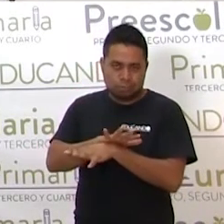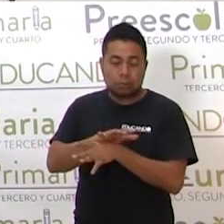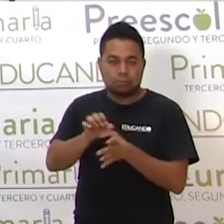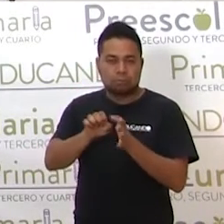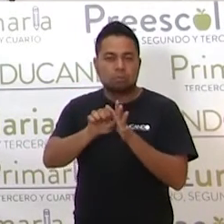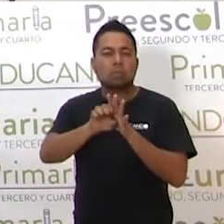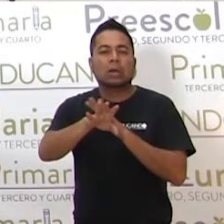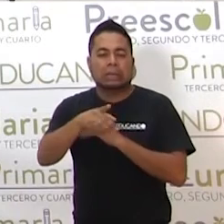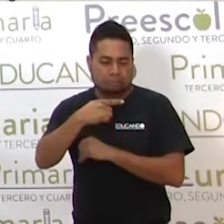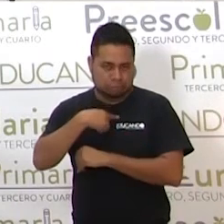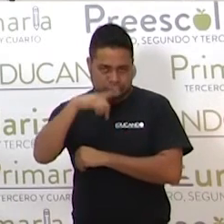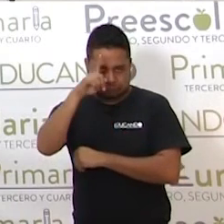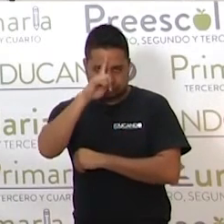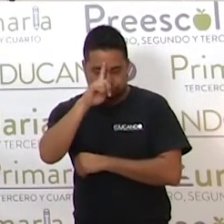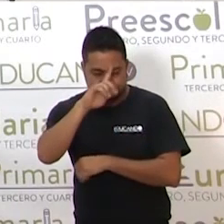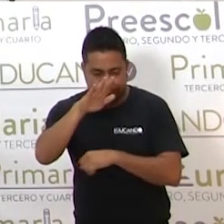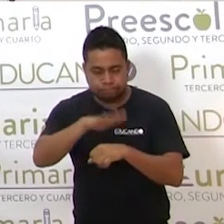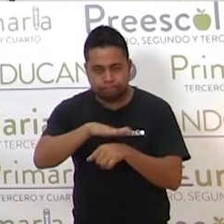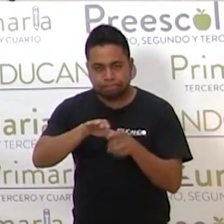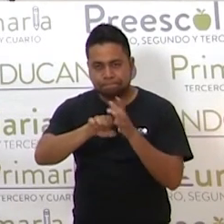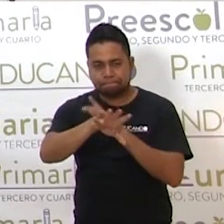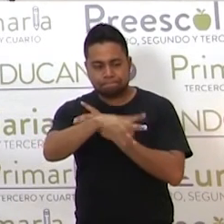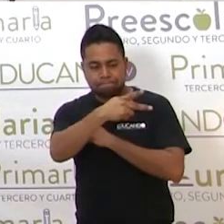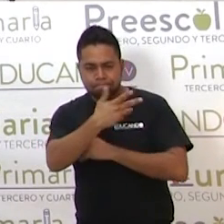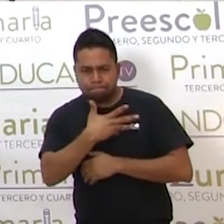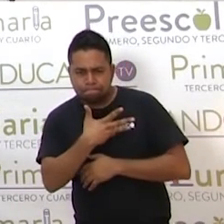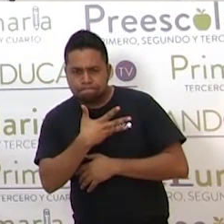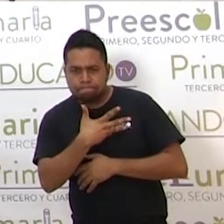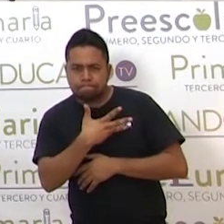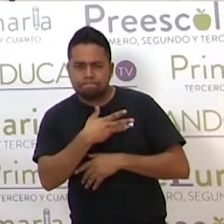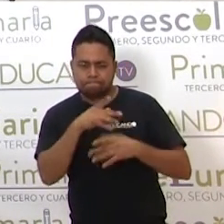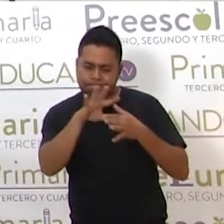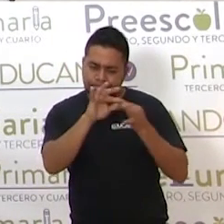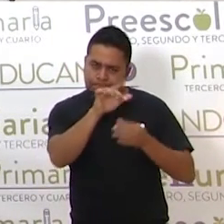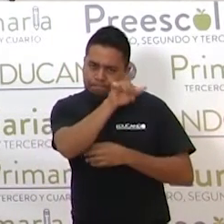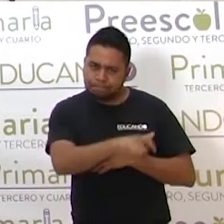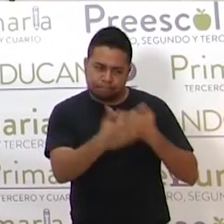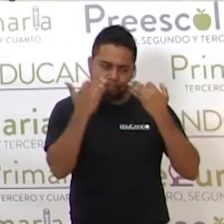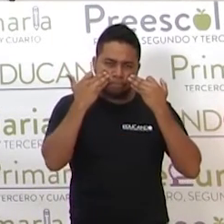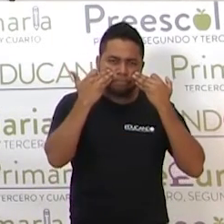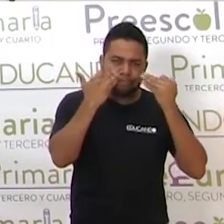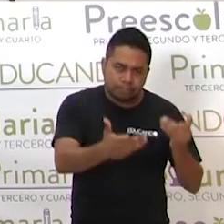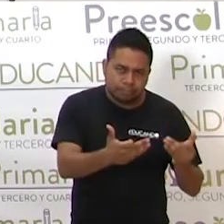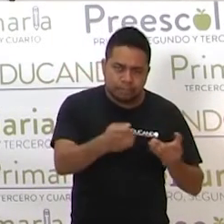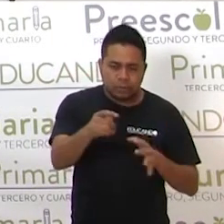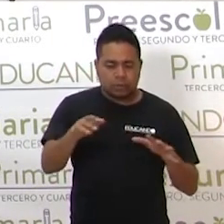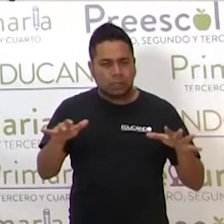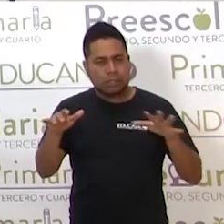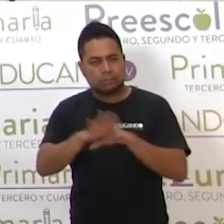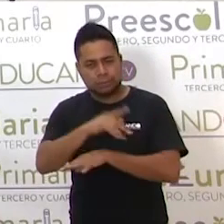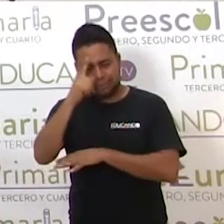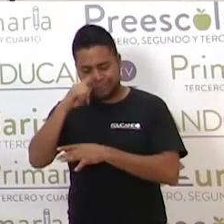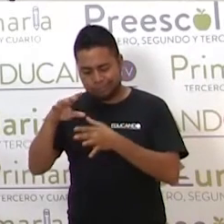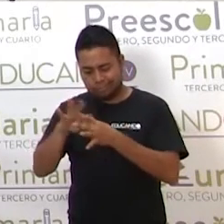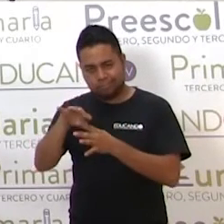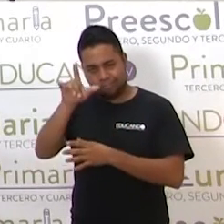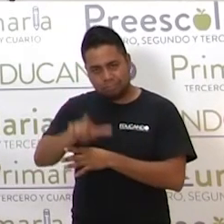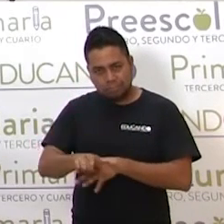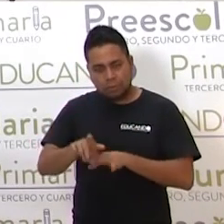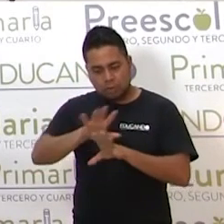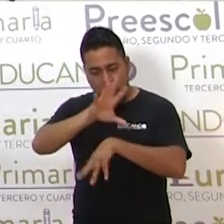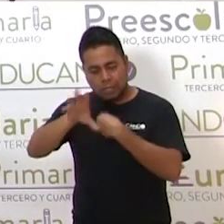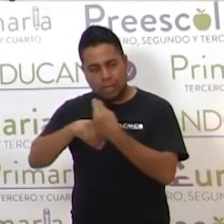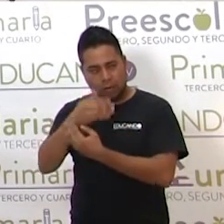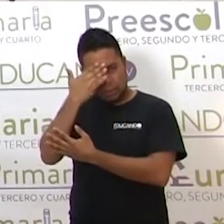que en lugar de un narrador testigo, que es Macario, se cambie a un narrador